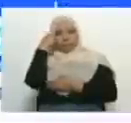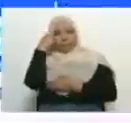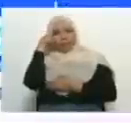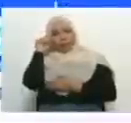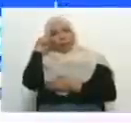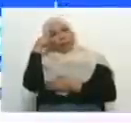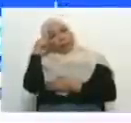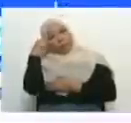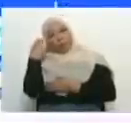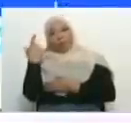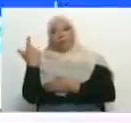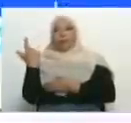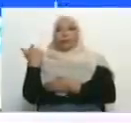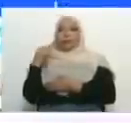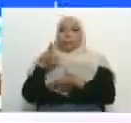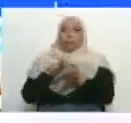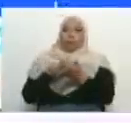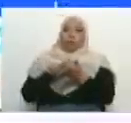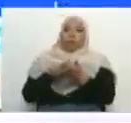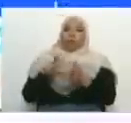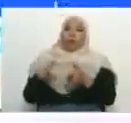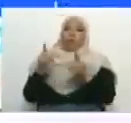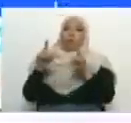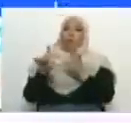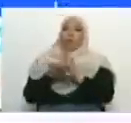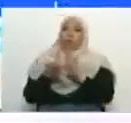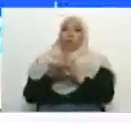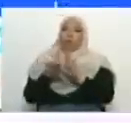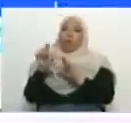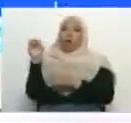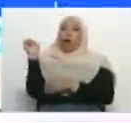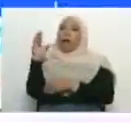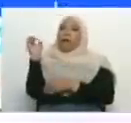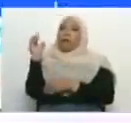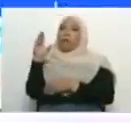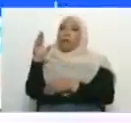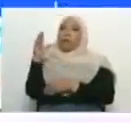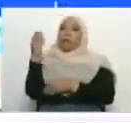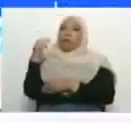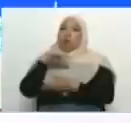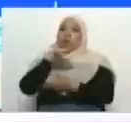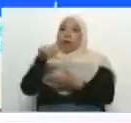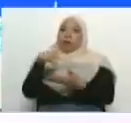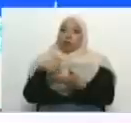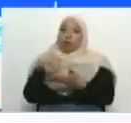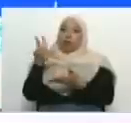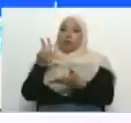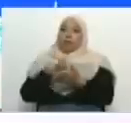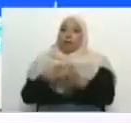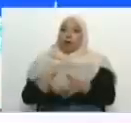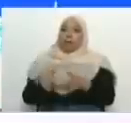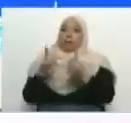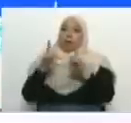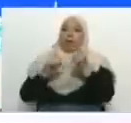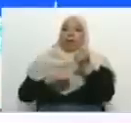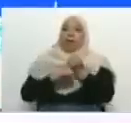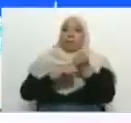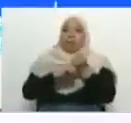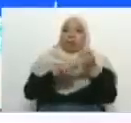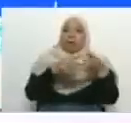se aprueban en el Parlamento venezolano, un parlamento que estaba al servicio de poderes extranjeros,